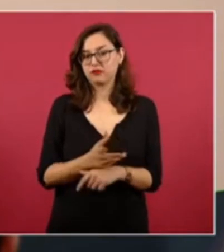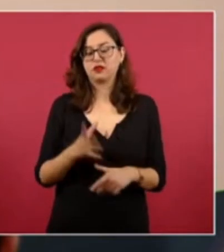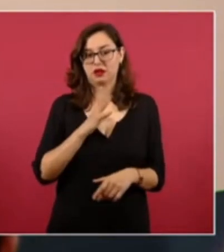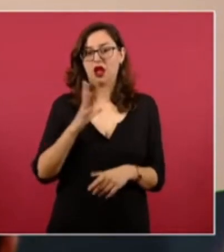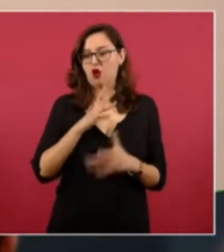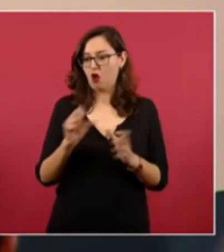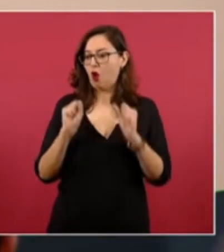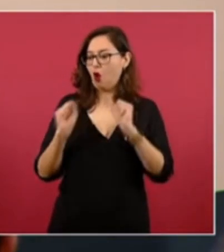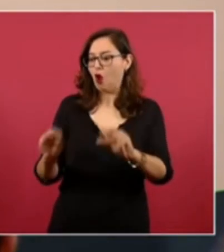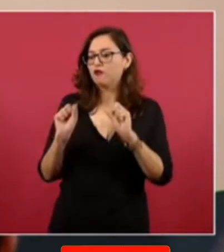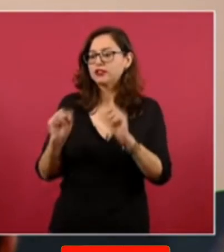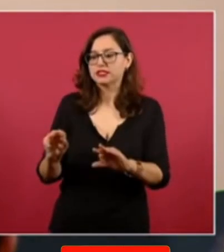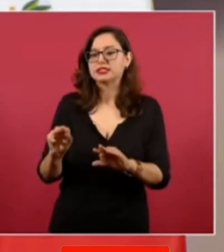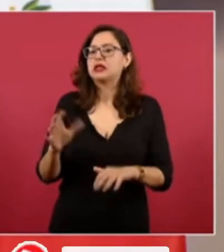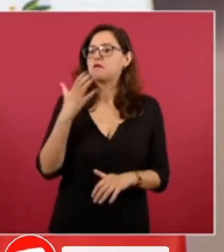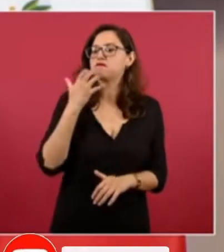especializados,